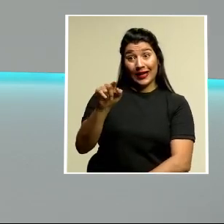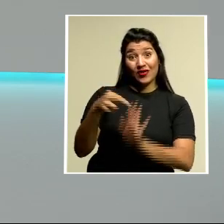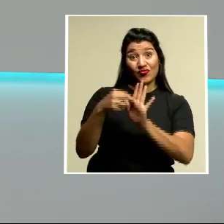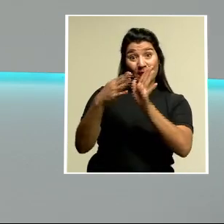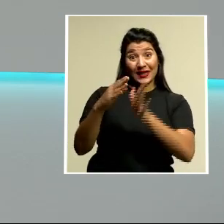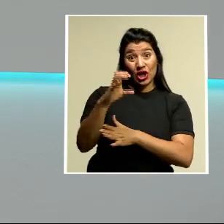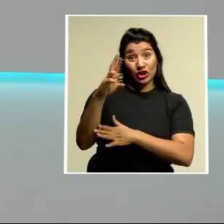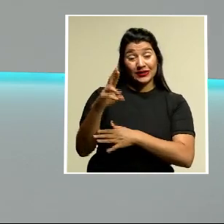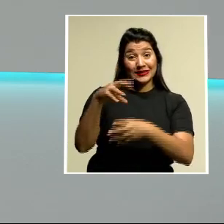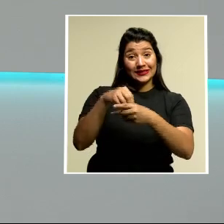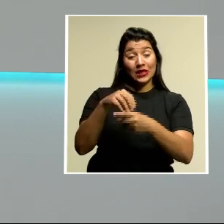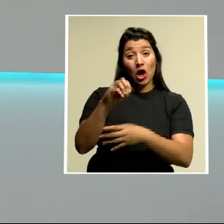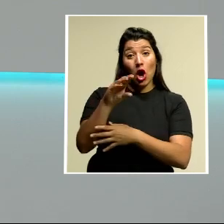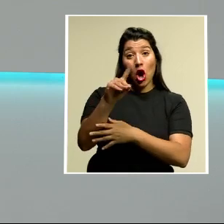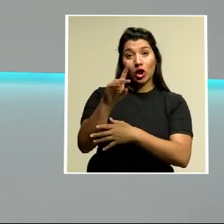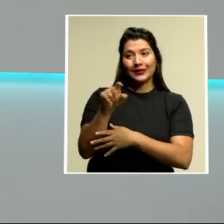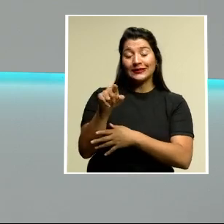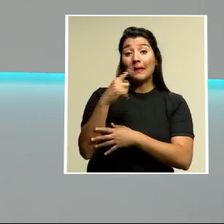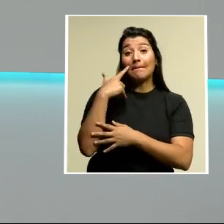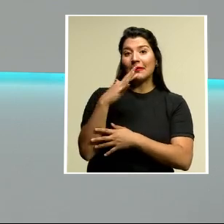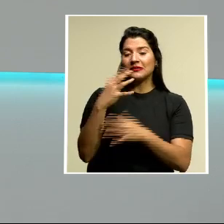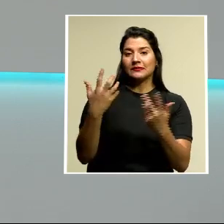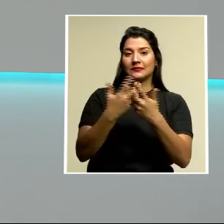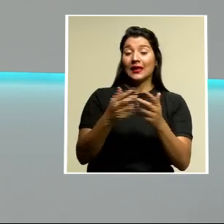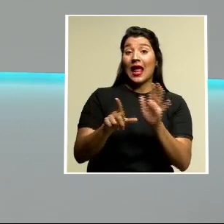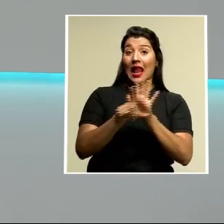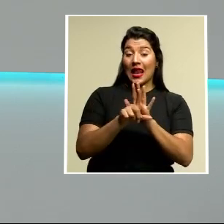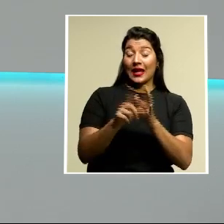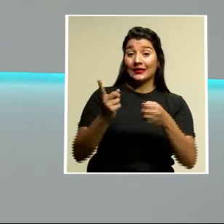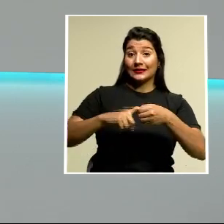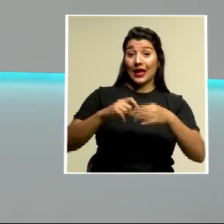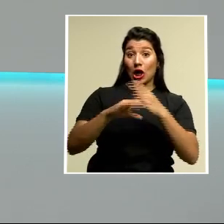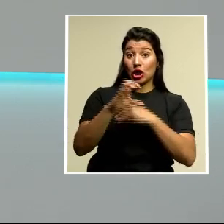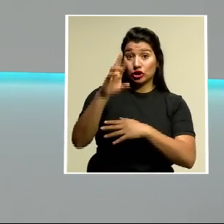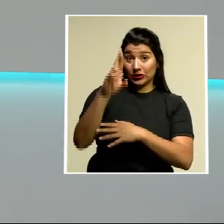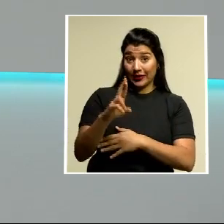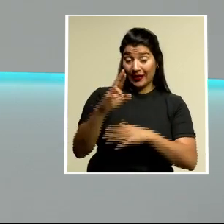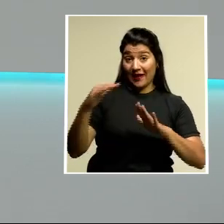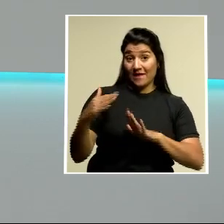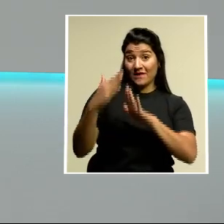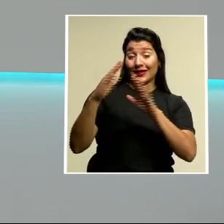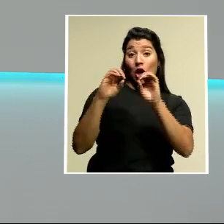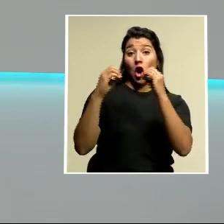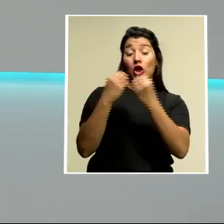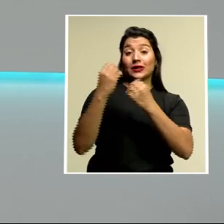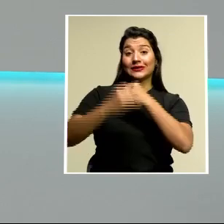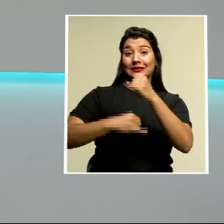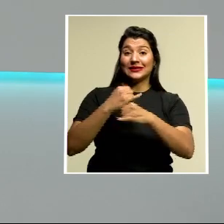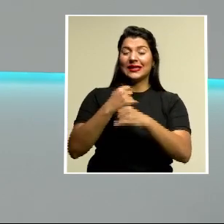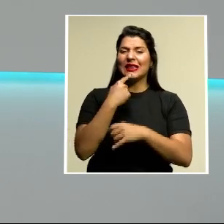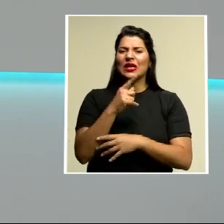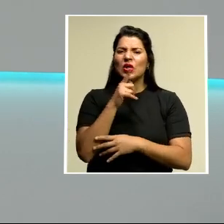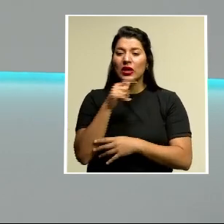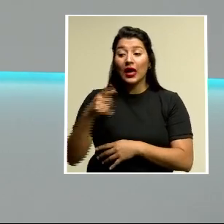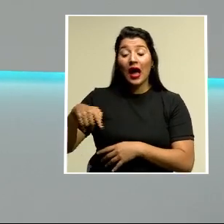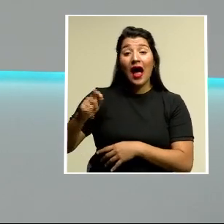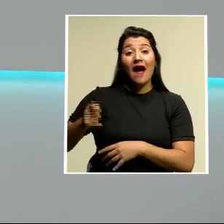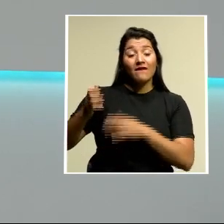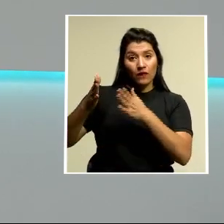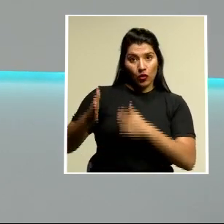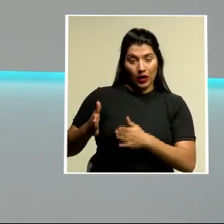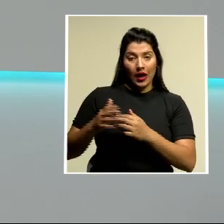con diferentes invitados a meditar sobre distintos aspectos de la identidad costarricense. La palabra nos reconocemos